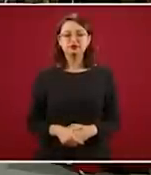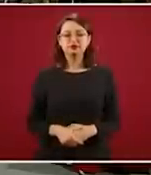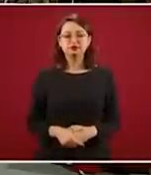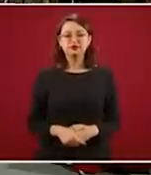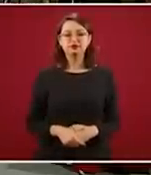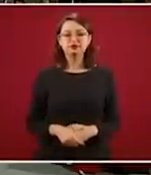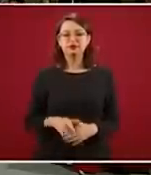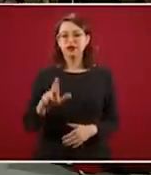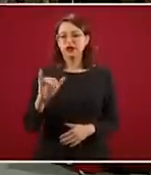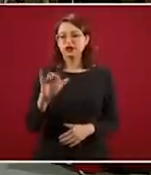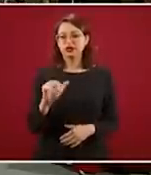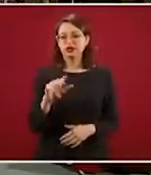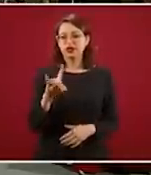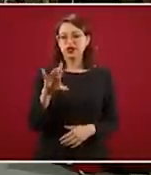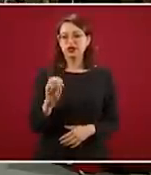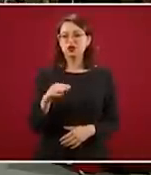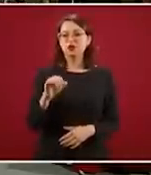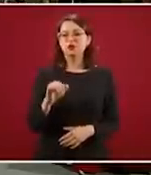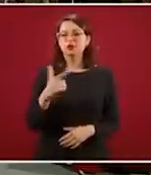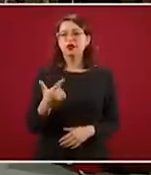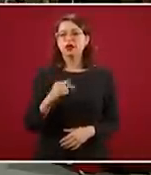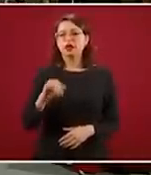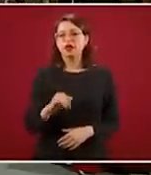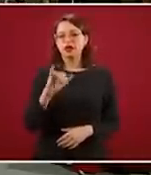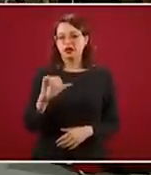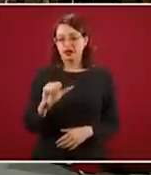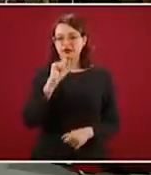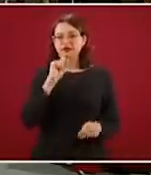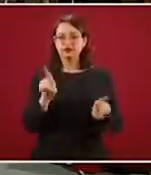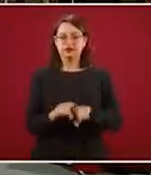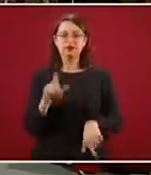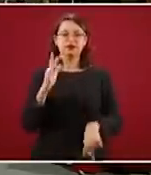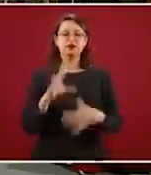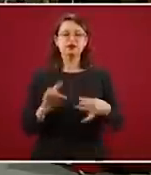Ricardo Mejía también hace una aclaración.